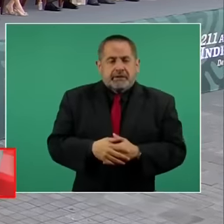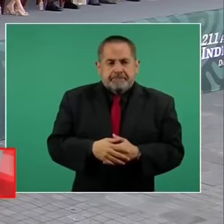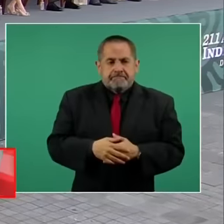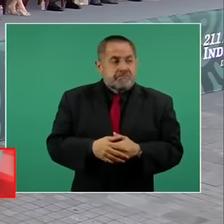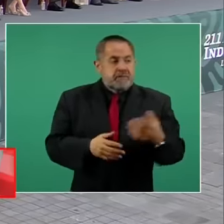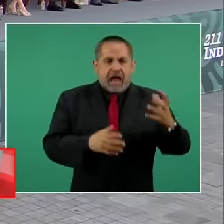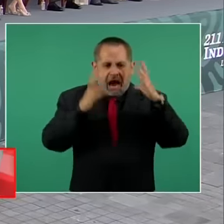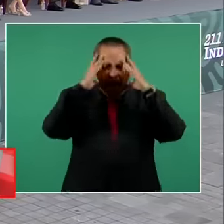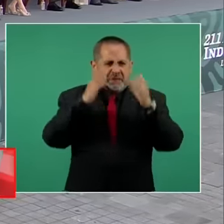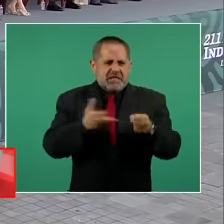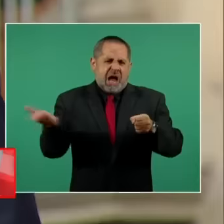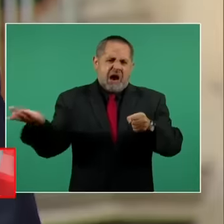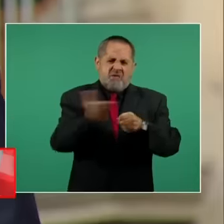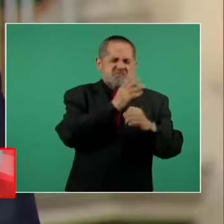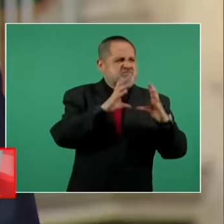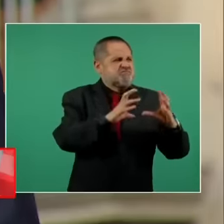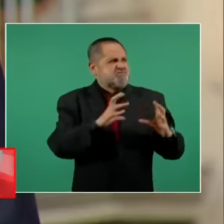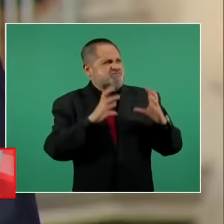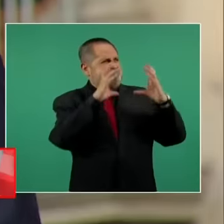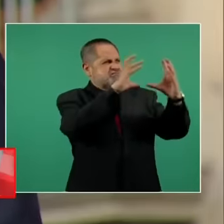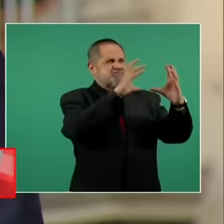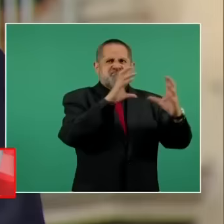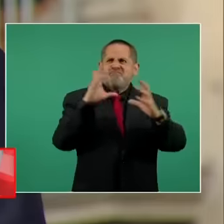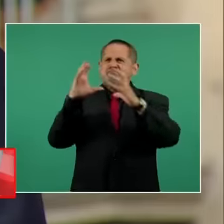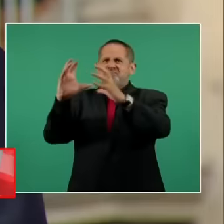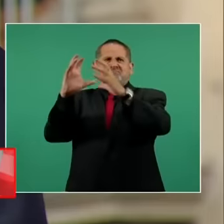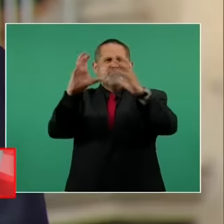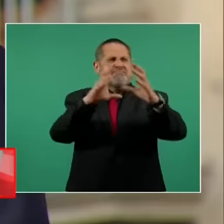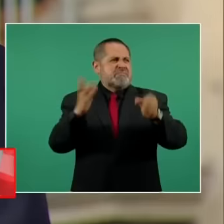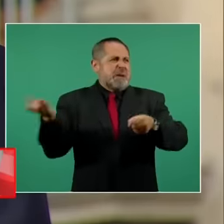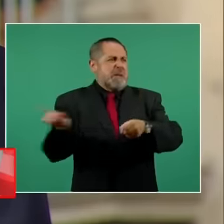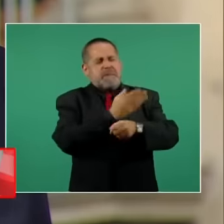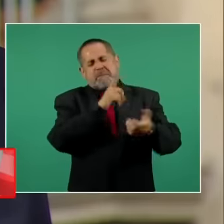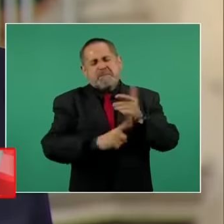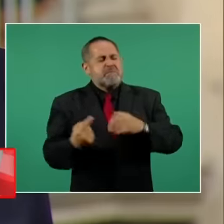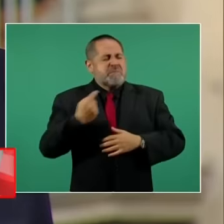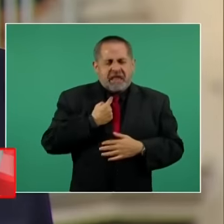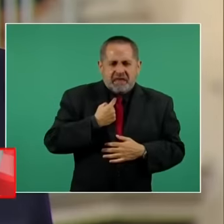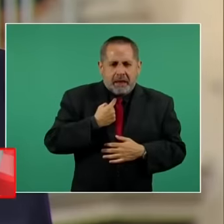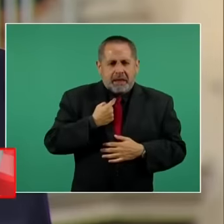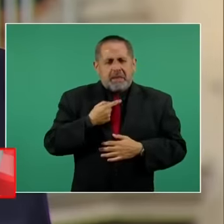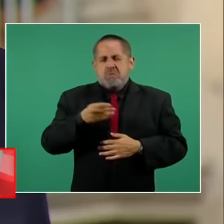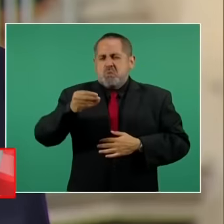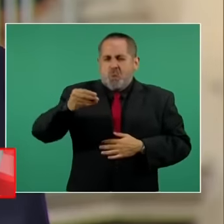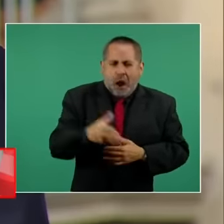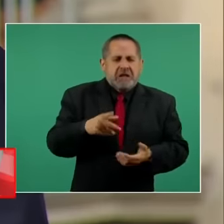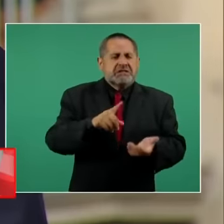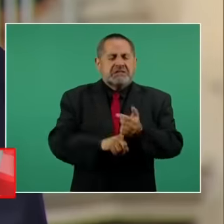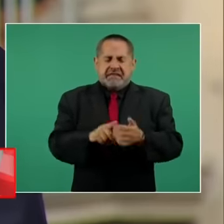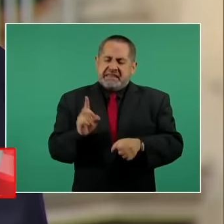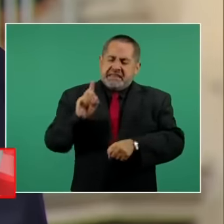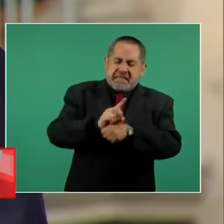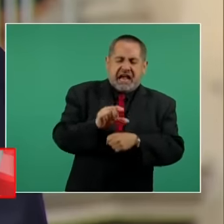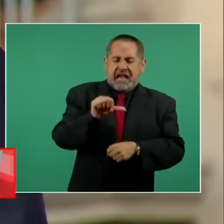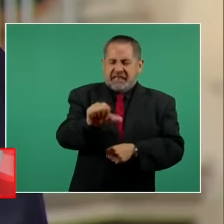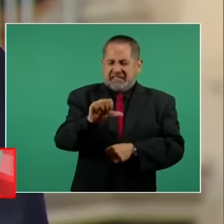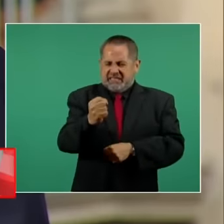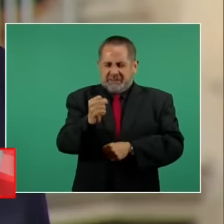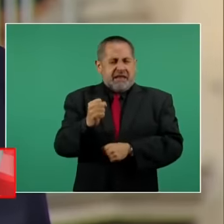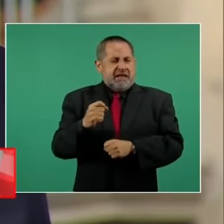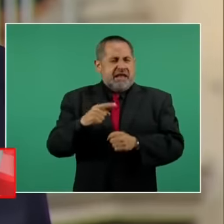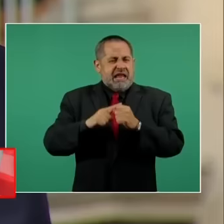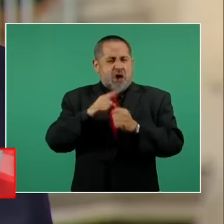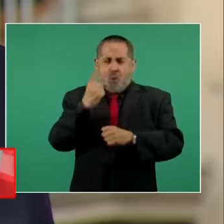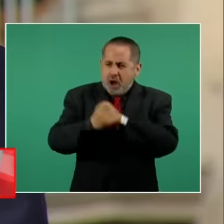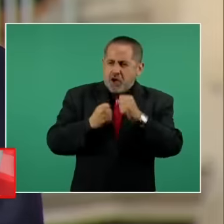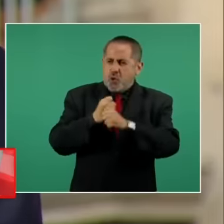héroes. Mordieron los héroes el polvo de un balazo en el corazón. Pero el 16 de septiembre de cada año, a la hora de la